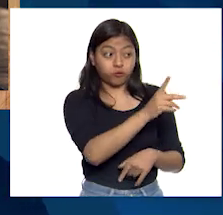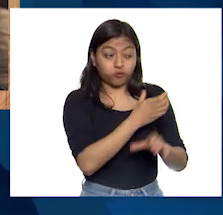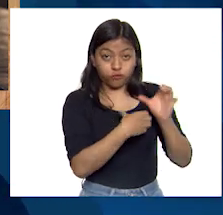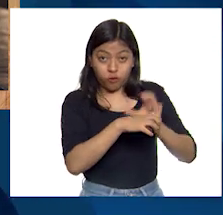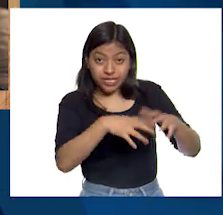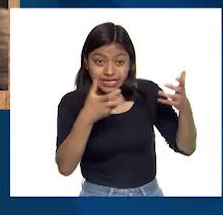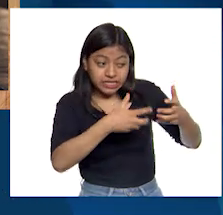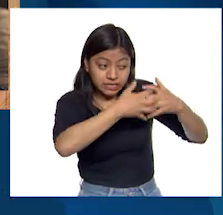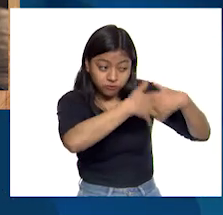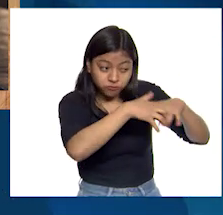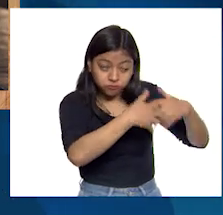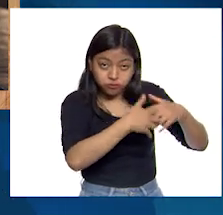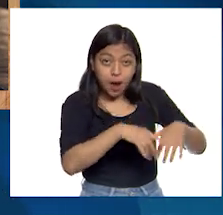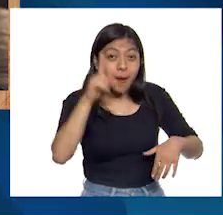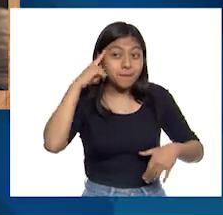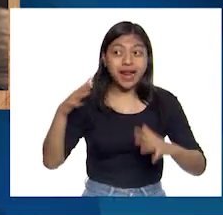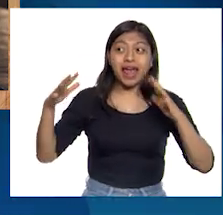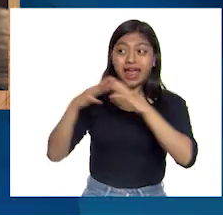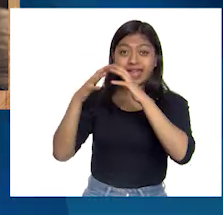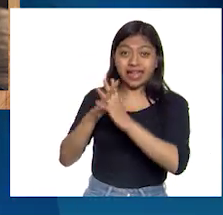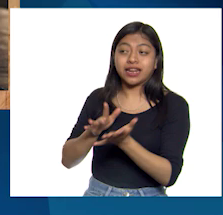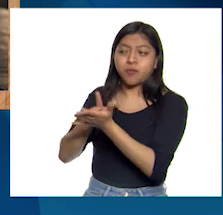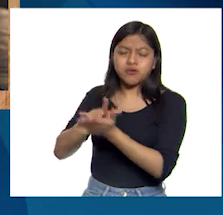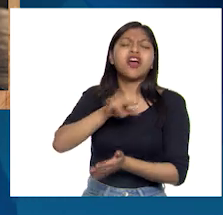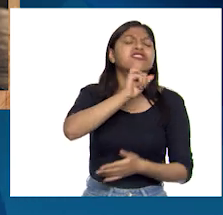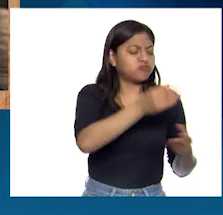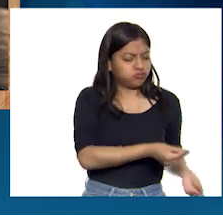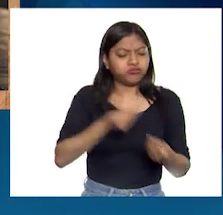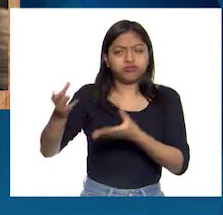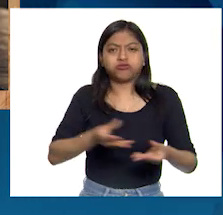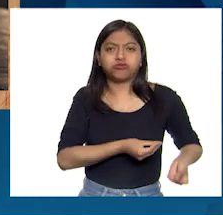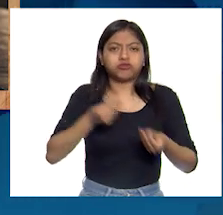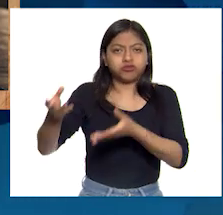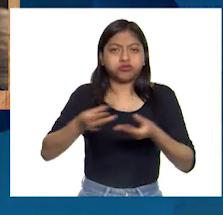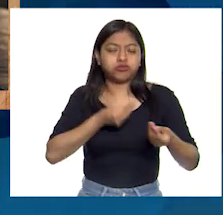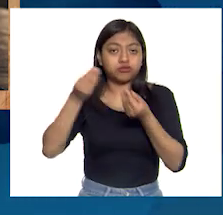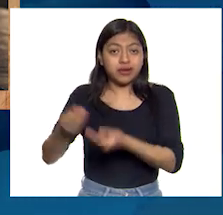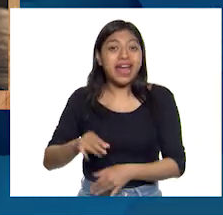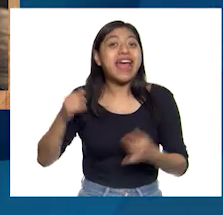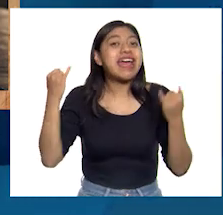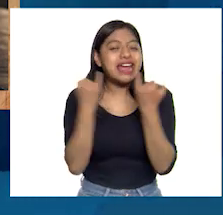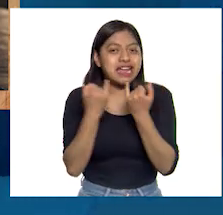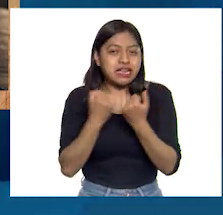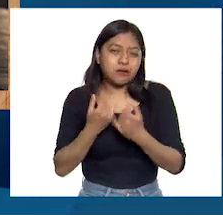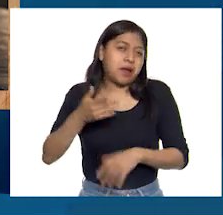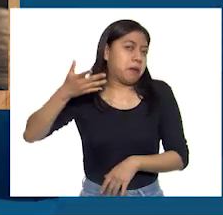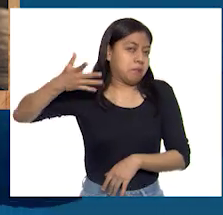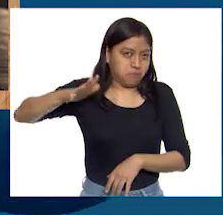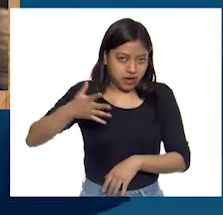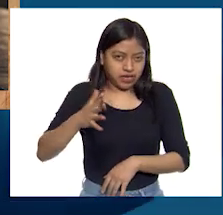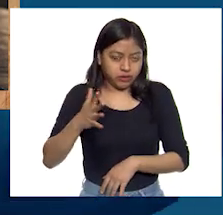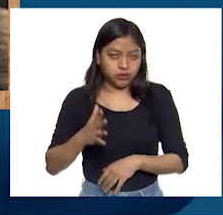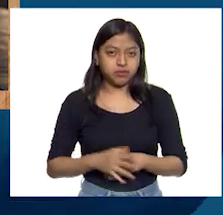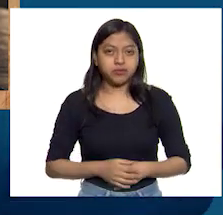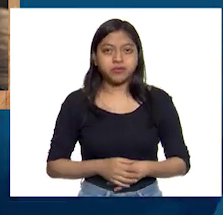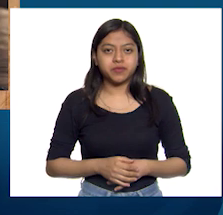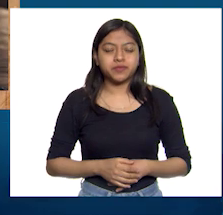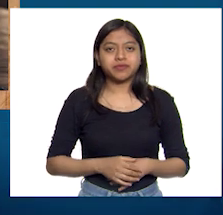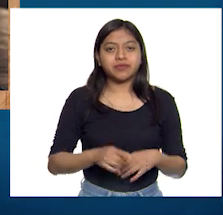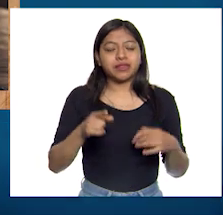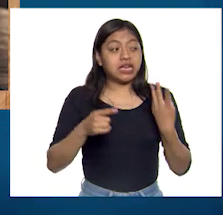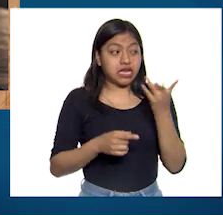sus fábricas que se necesitaban en los países que estaban en guerra. Al mismo tiempo, cerca de cientos de miles